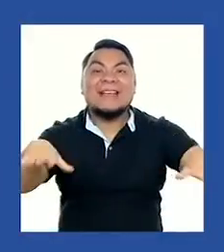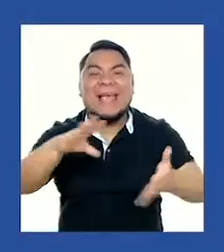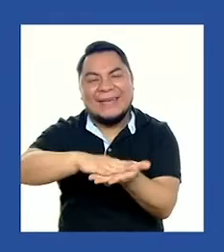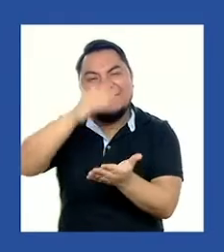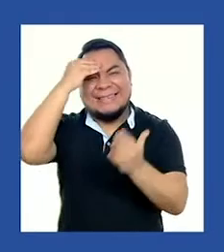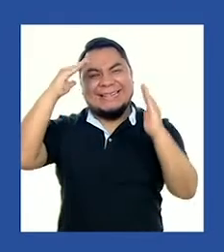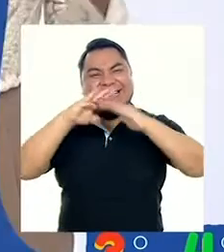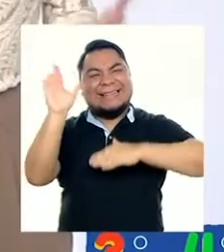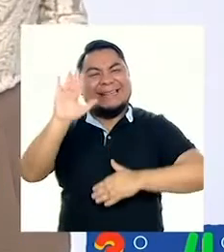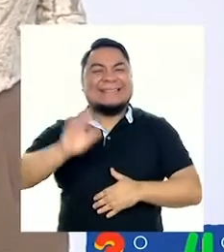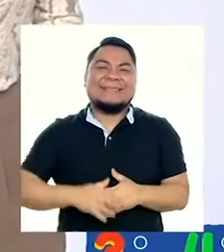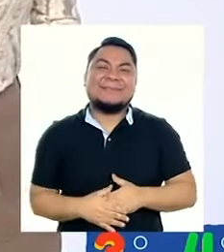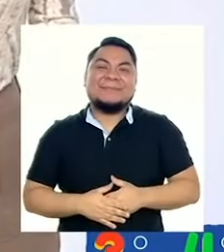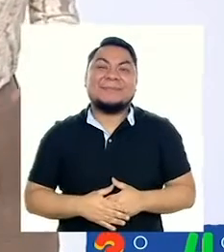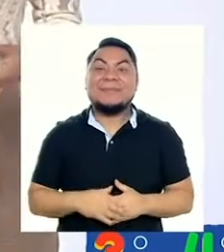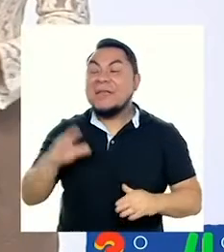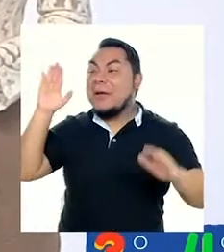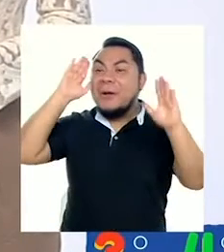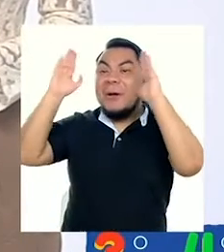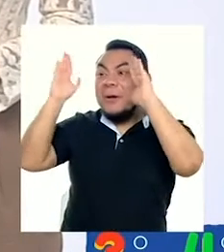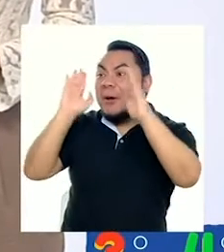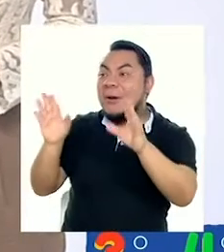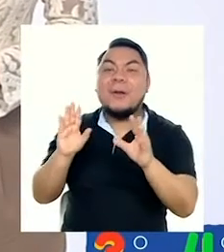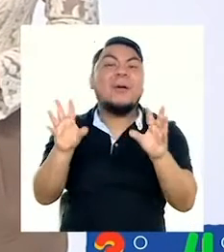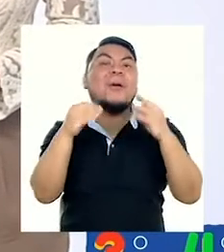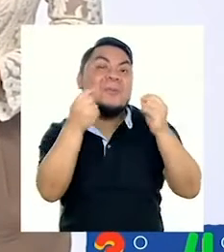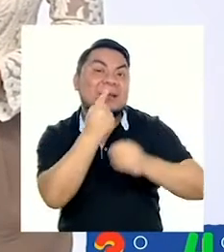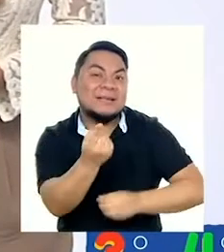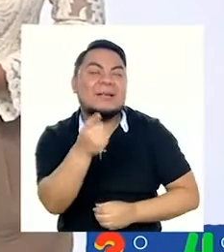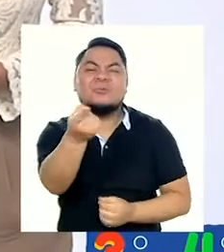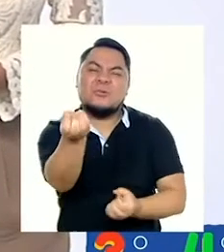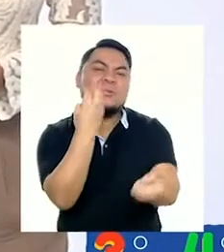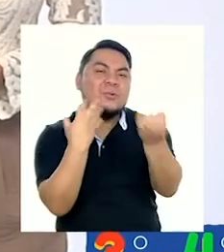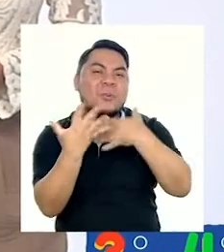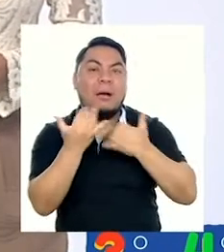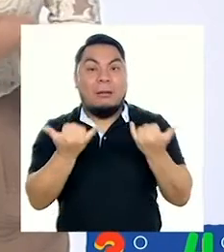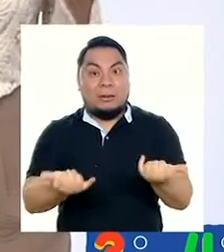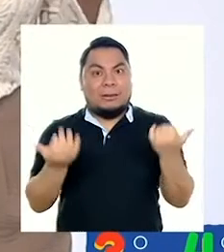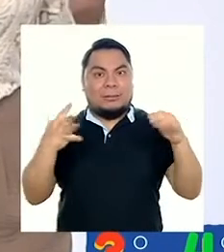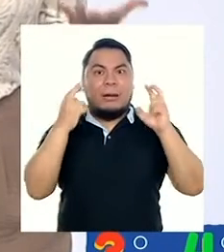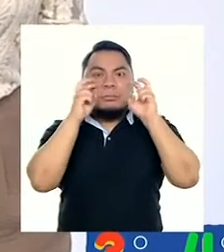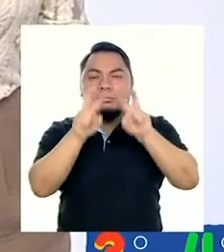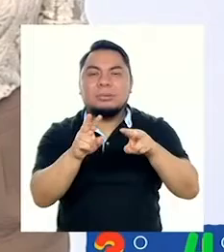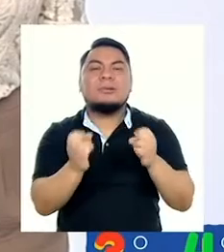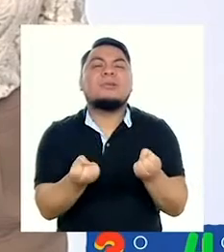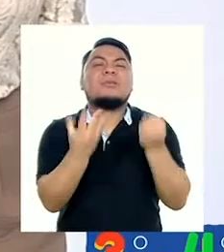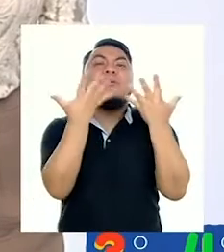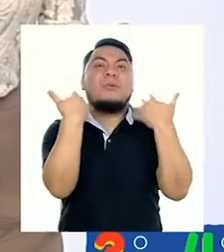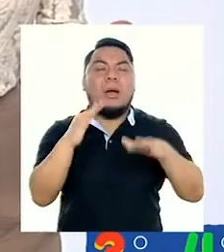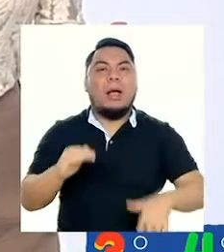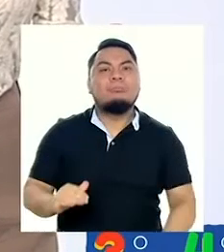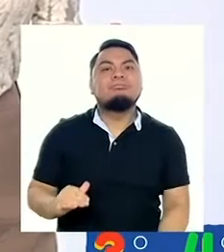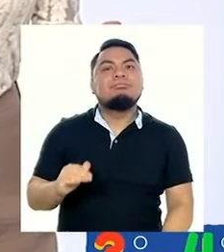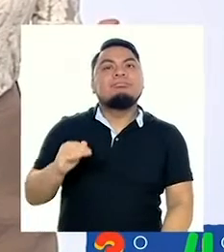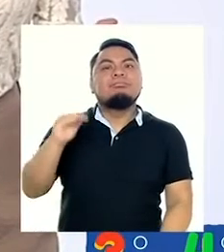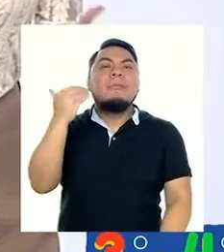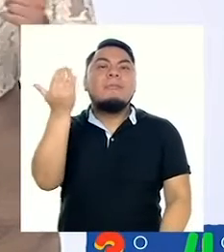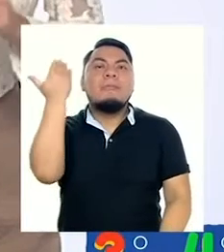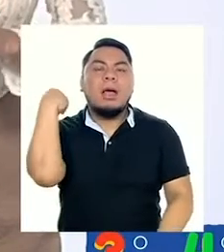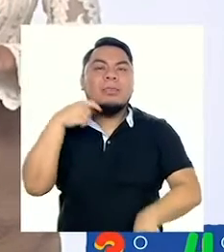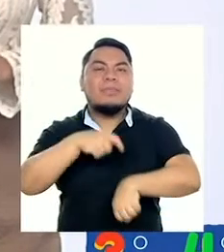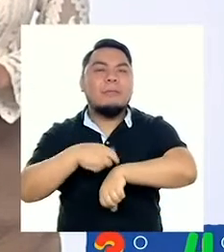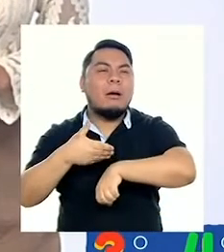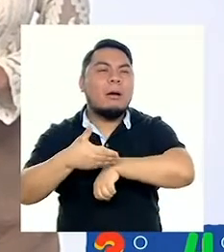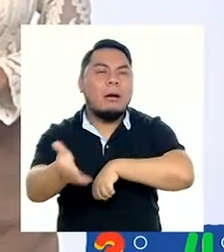Casa! Hola, Gonzalo, ¿cómo estás? Cuéntanos, ahora que estamos viendo cuánto crecemos con el pasar del